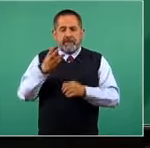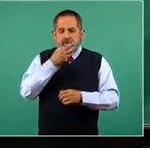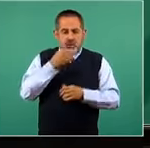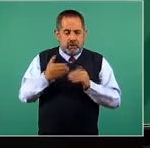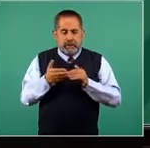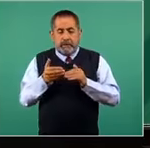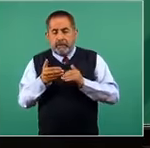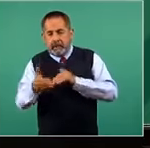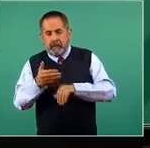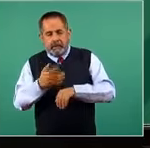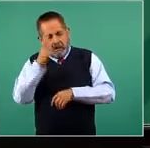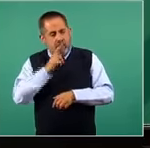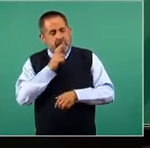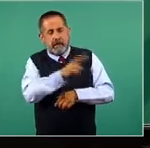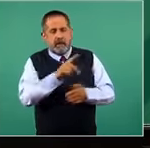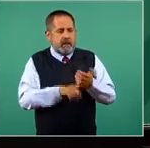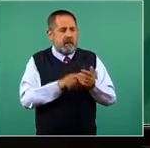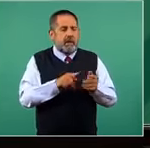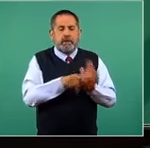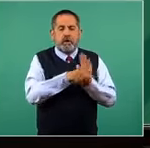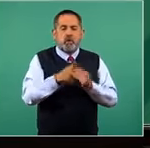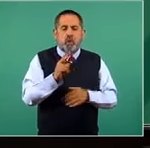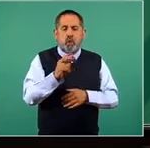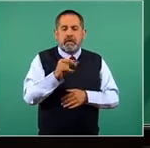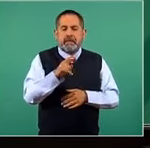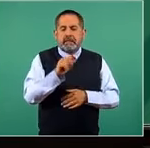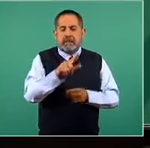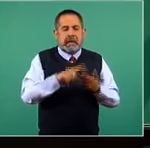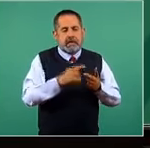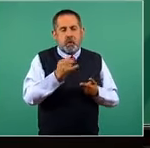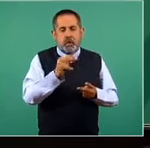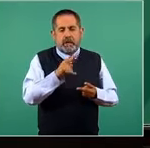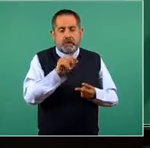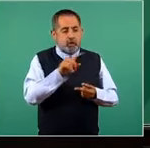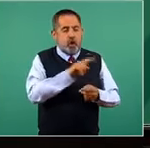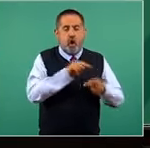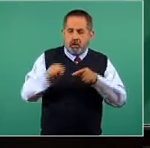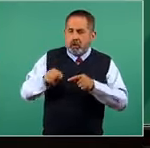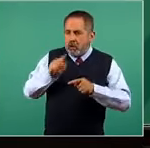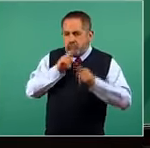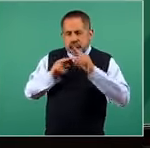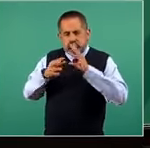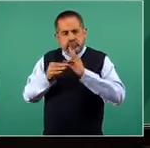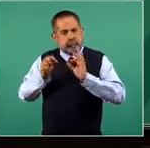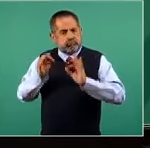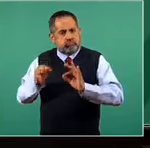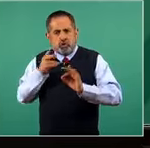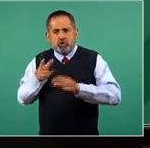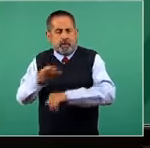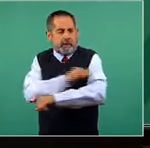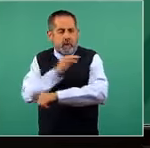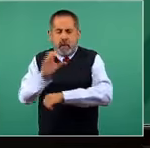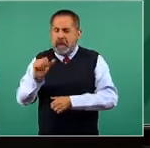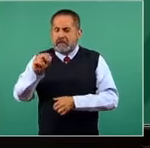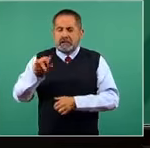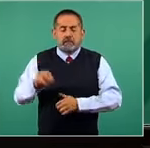más para contestarle a Penny Ley del Universal y Univisión, que venían con una inquietud al respecto de la vacuna